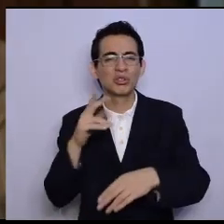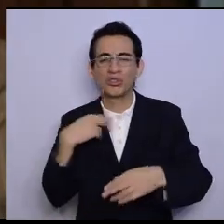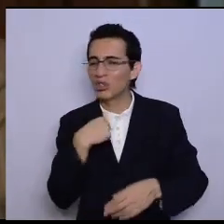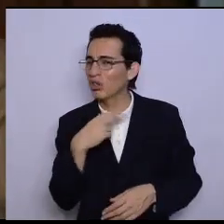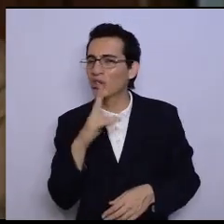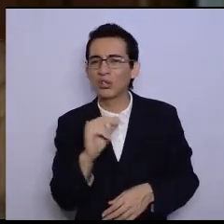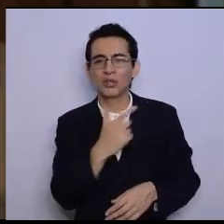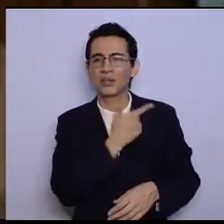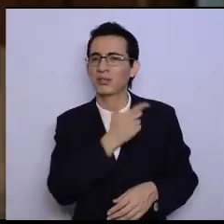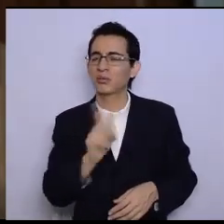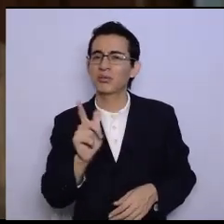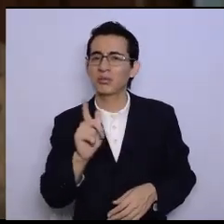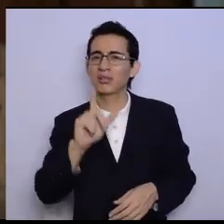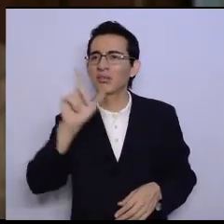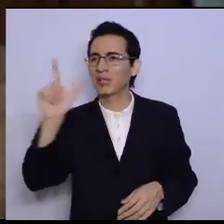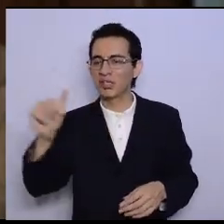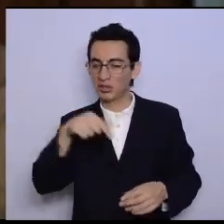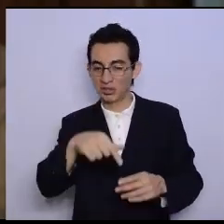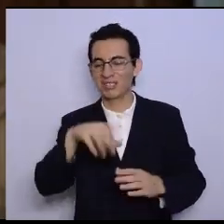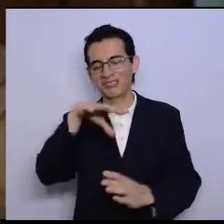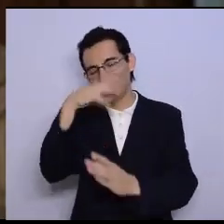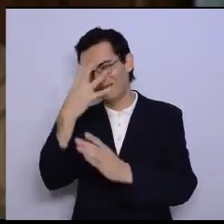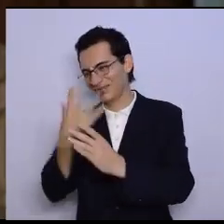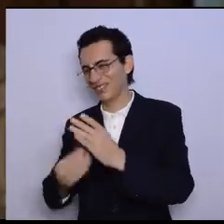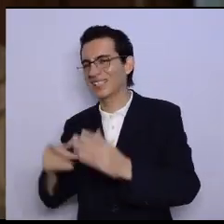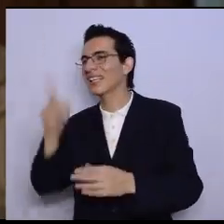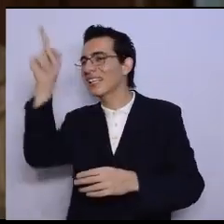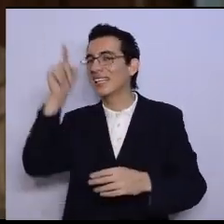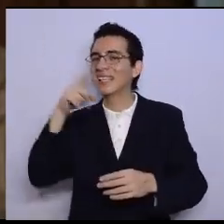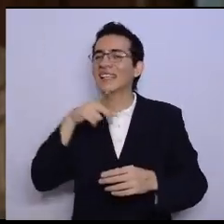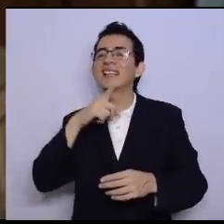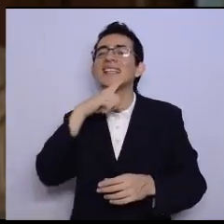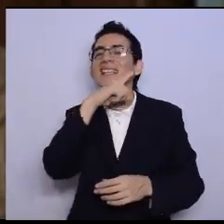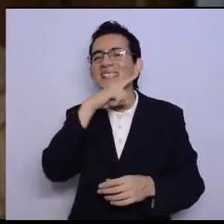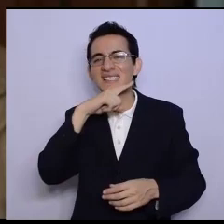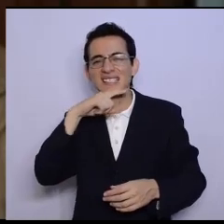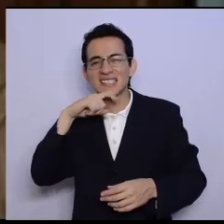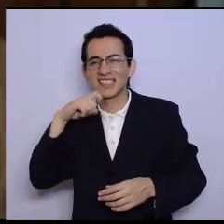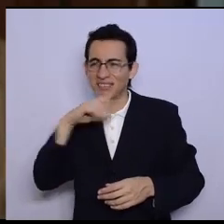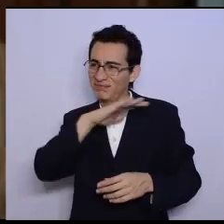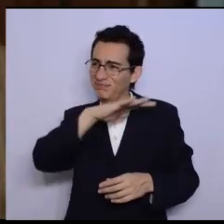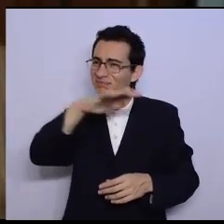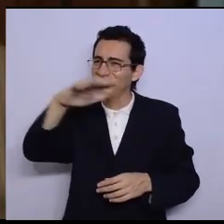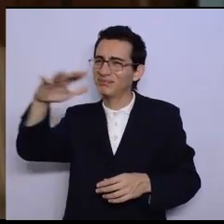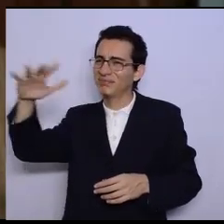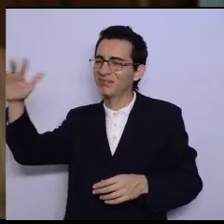y tuvo que huir al desierto. ¿Cuántos años duró en el desierto? 40.